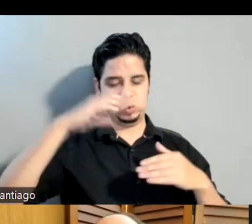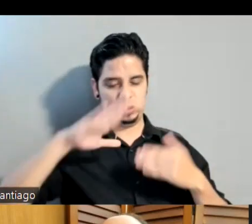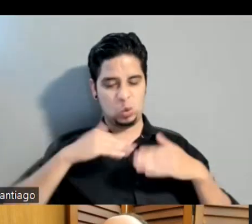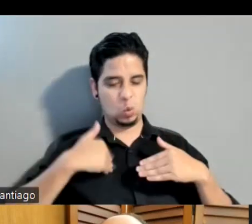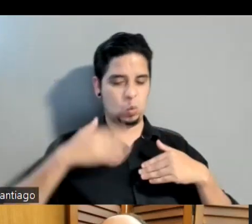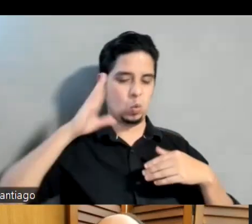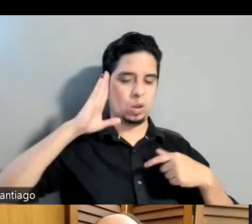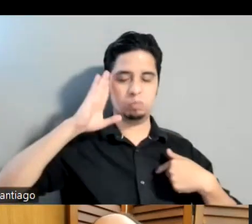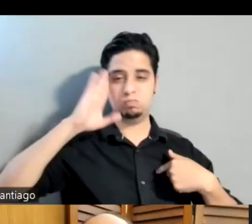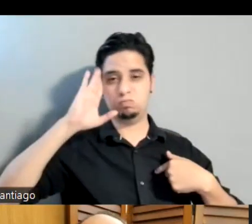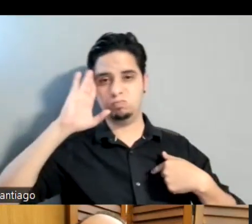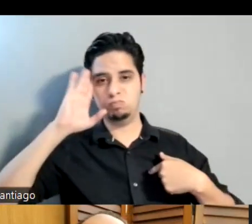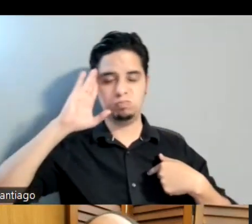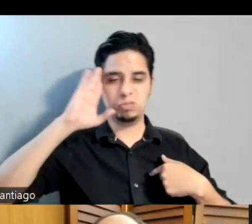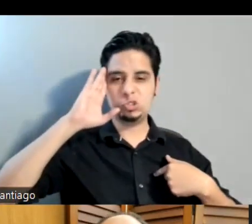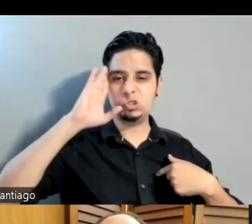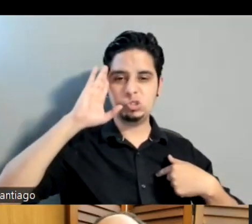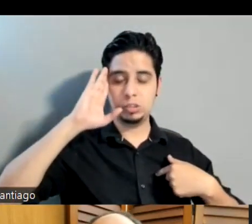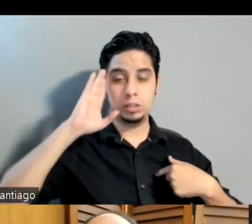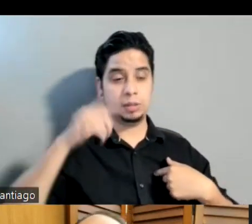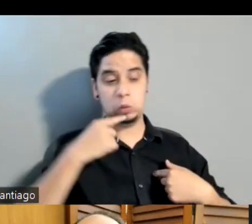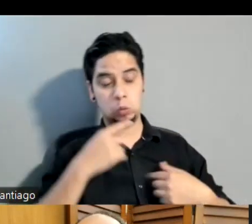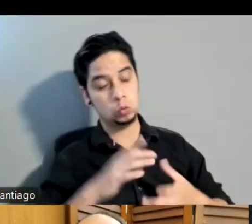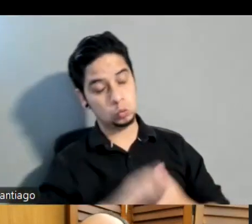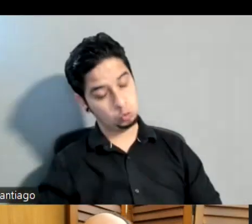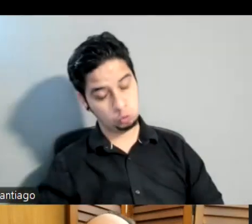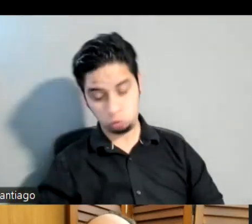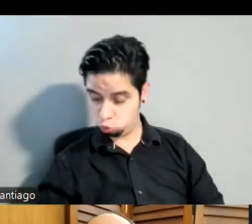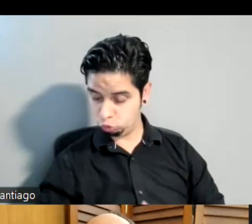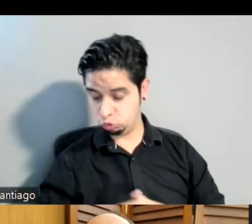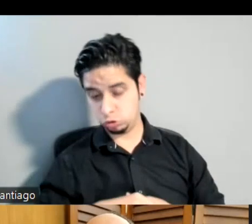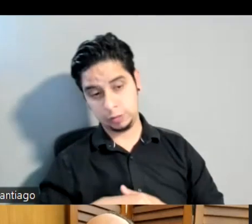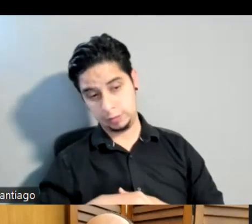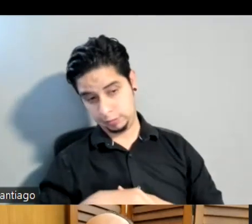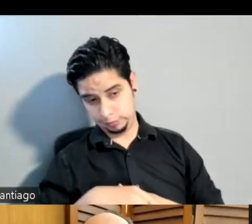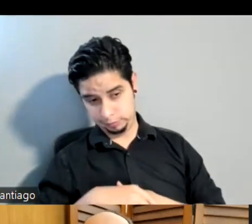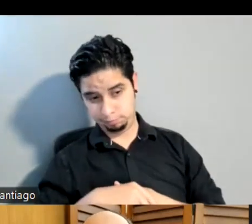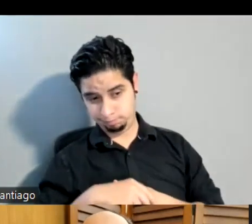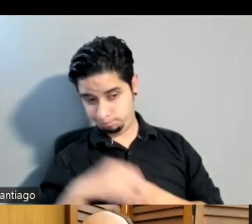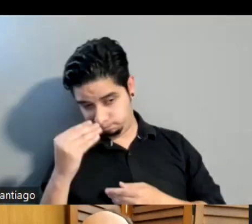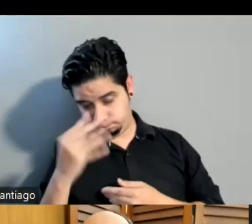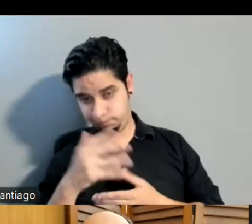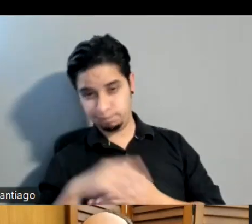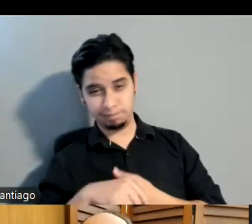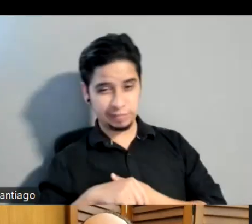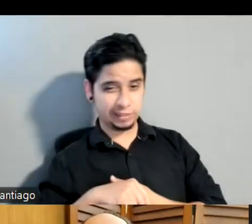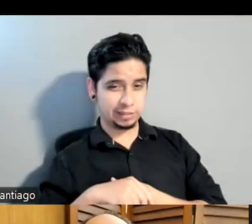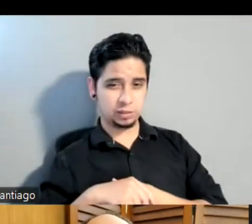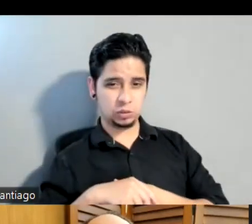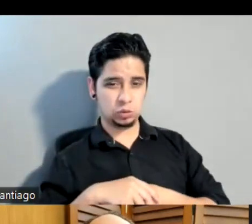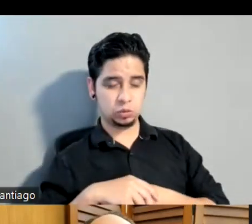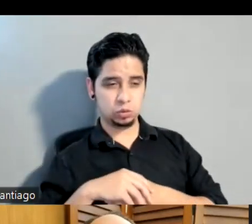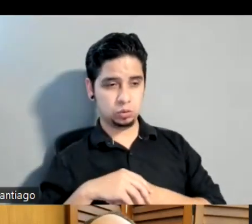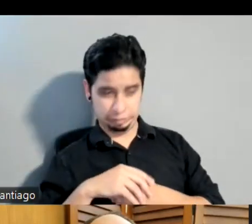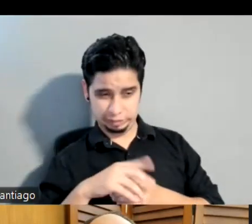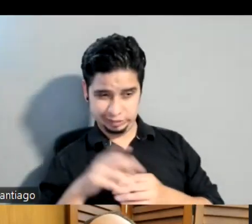voy a hacer lo otro. Y todos mis amigos, Jorge, lo que necesites, ¿sabes? Y yo, sí,